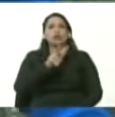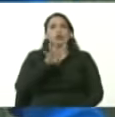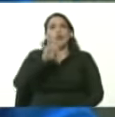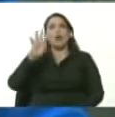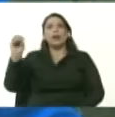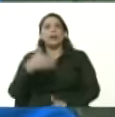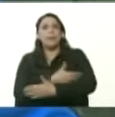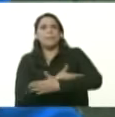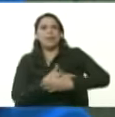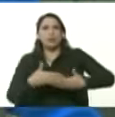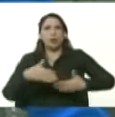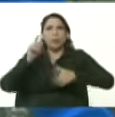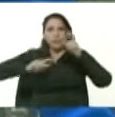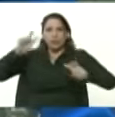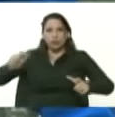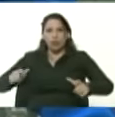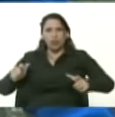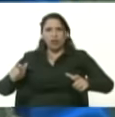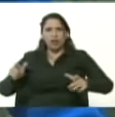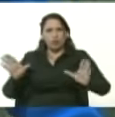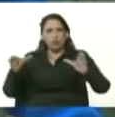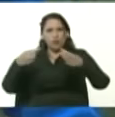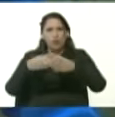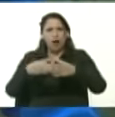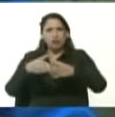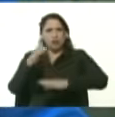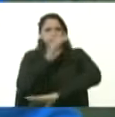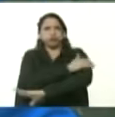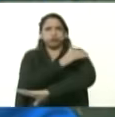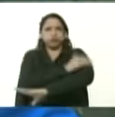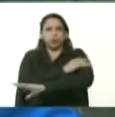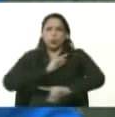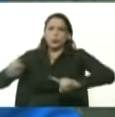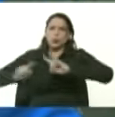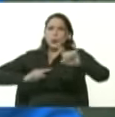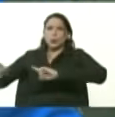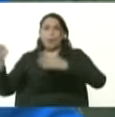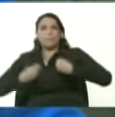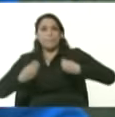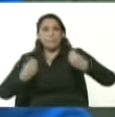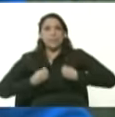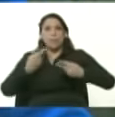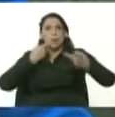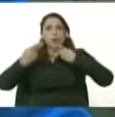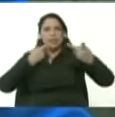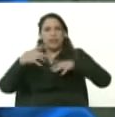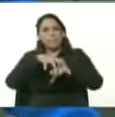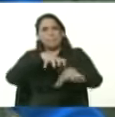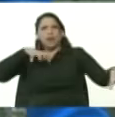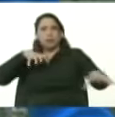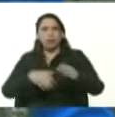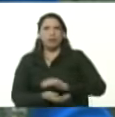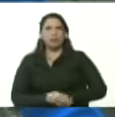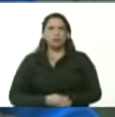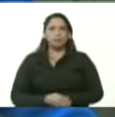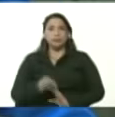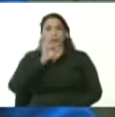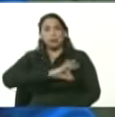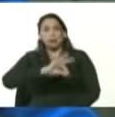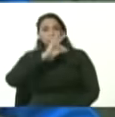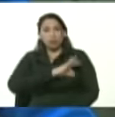personas, conformando así una oligarquía que controla la vida política de las mayorías. Una